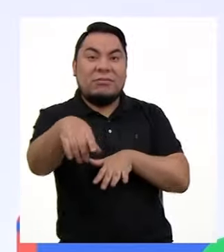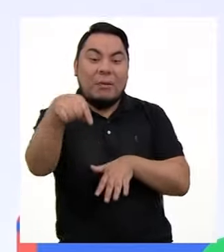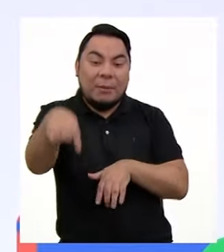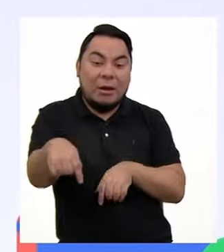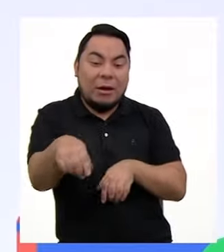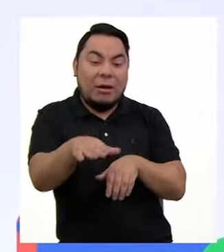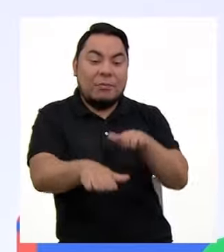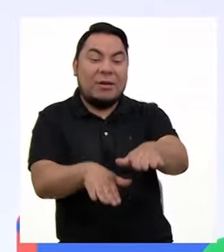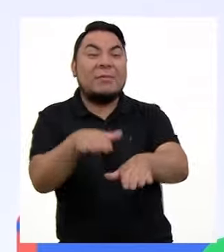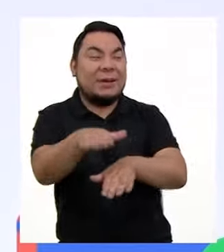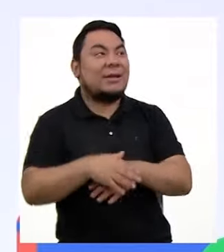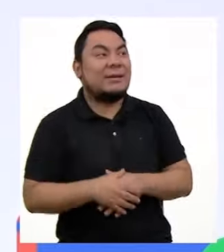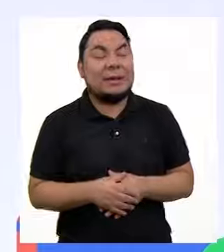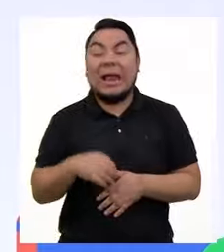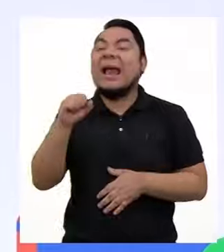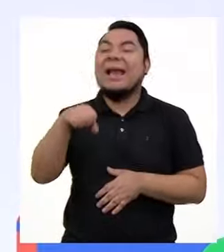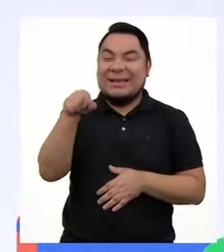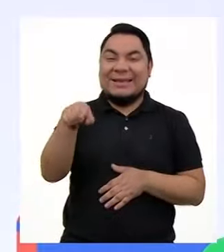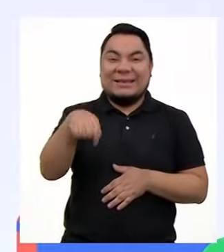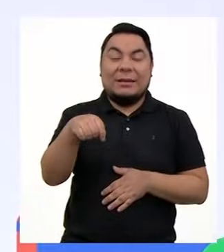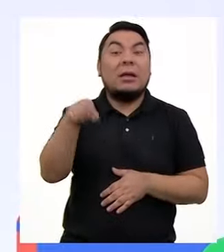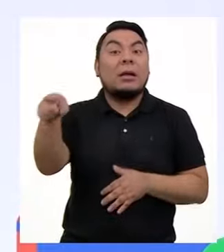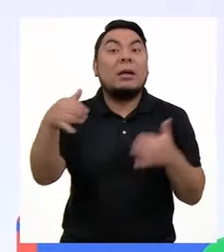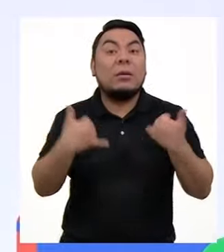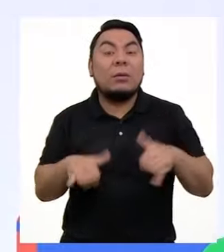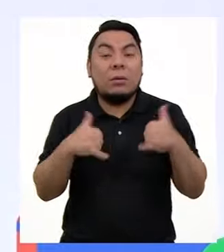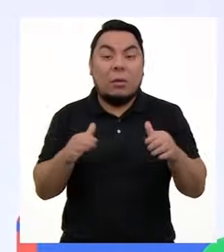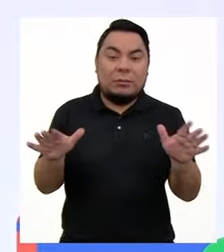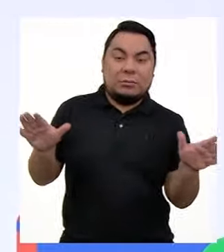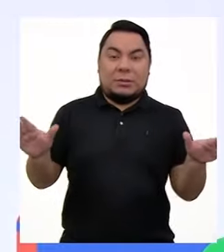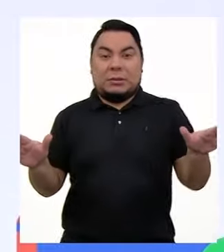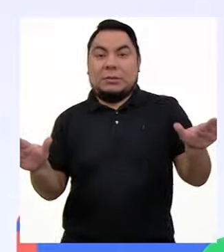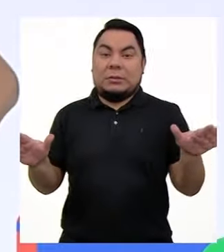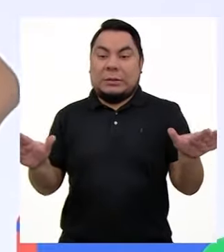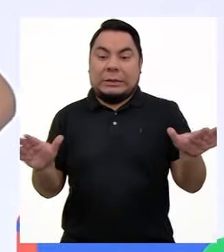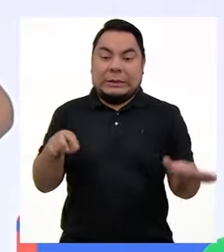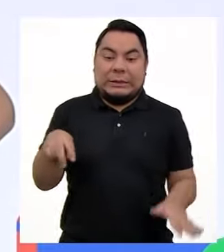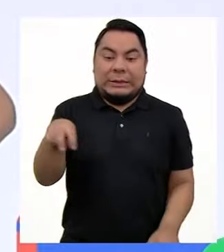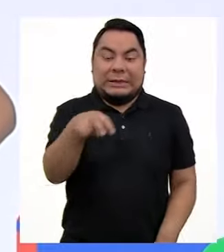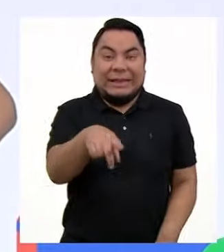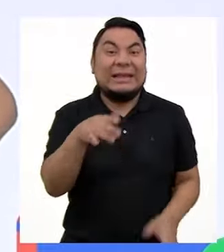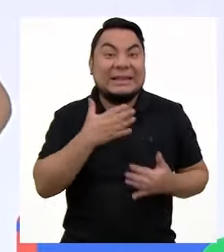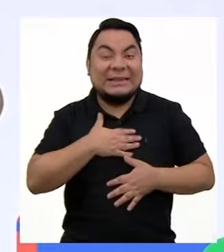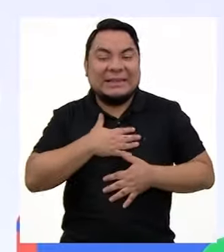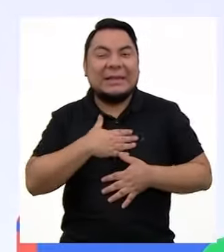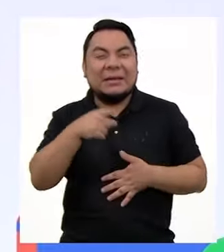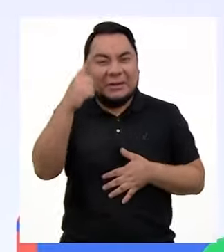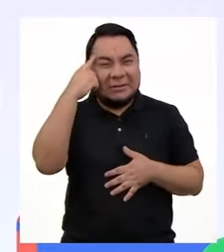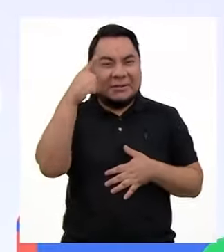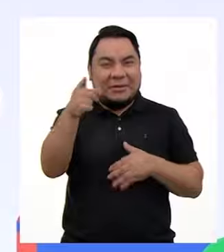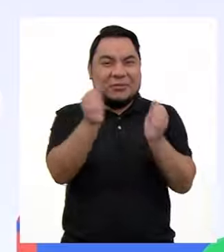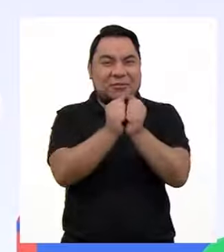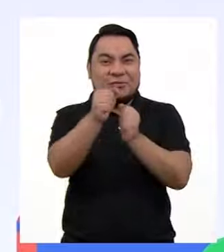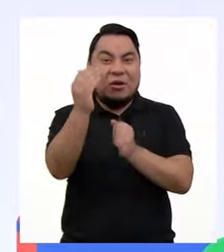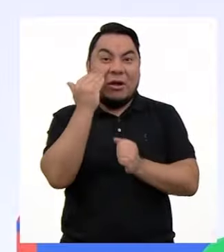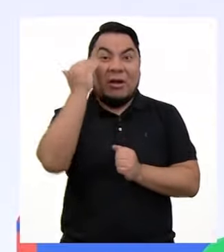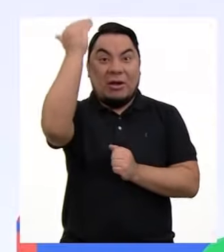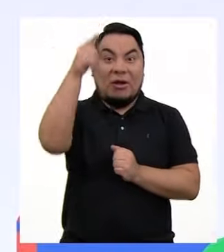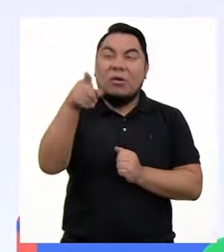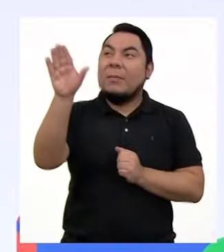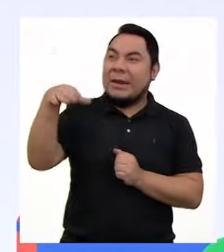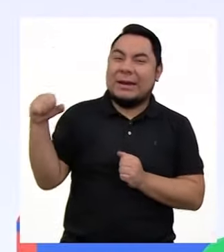objetos. ¡Eso es! También es un juego de equilibrio muy divertido. ¿Qué les parece si en compañía de su adulto